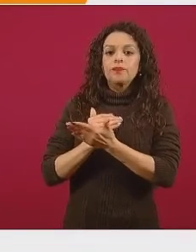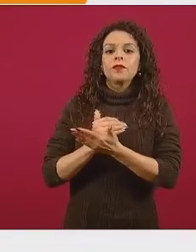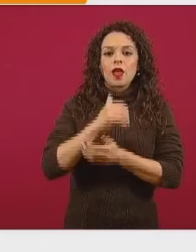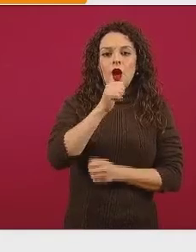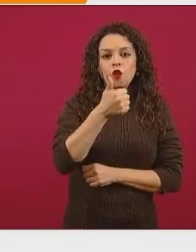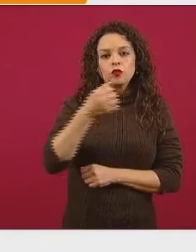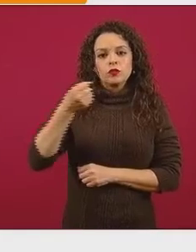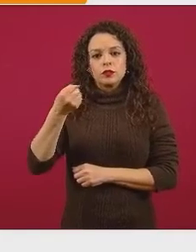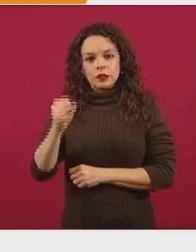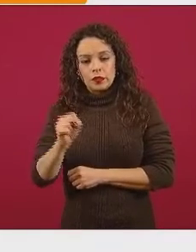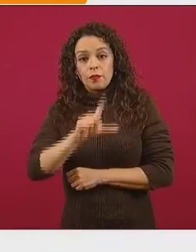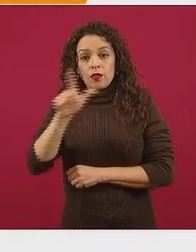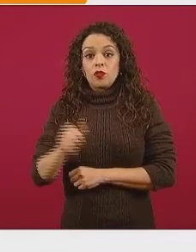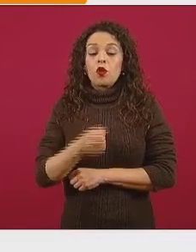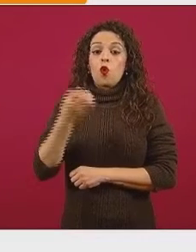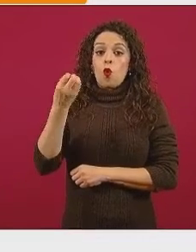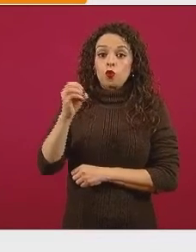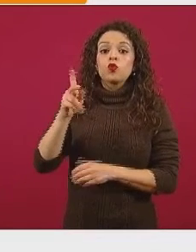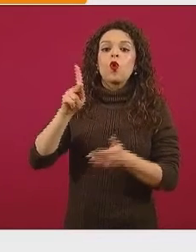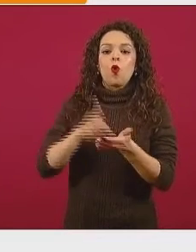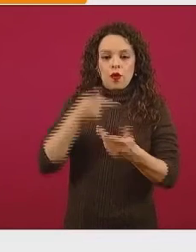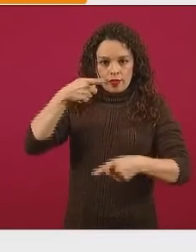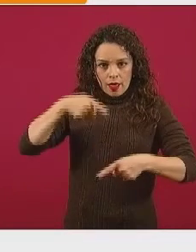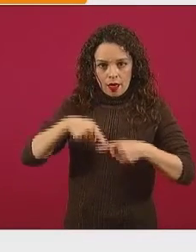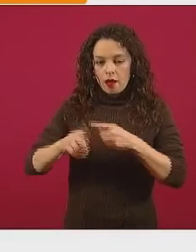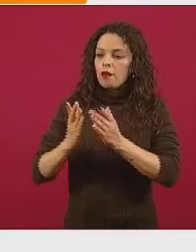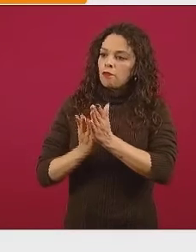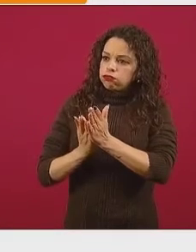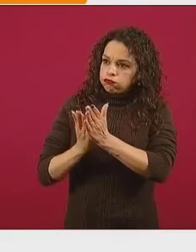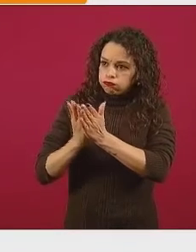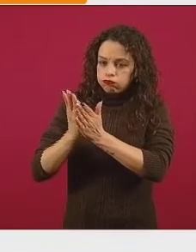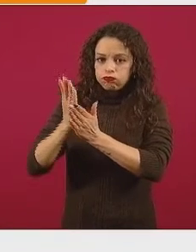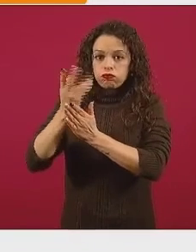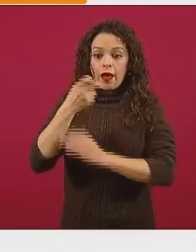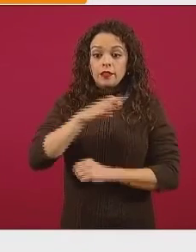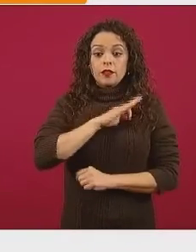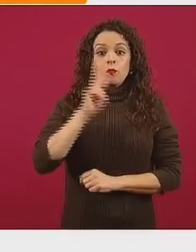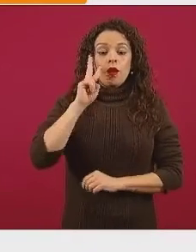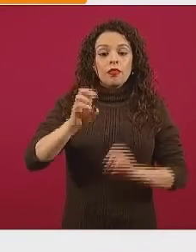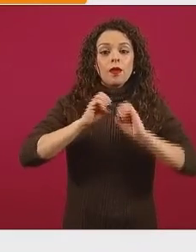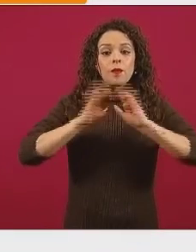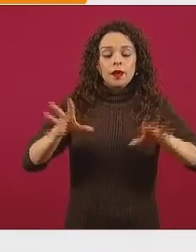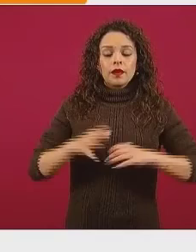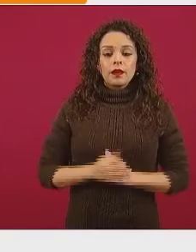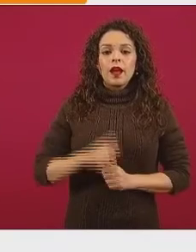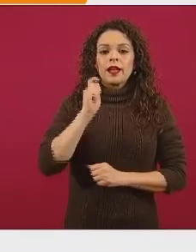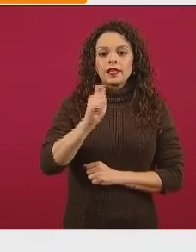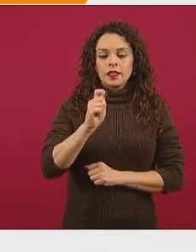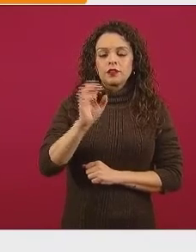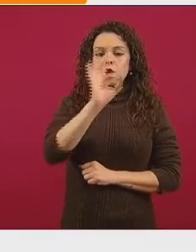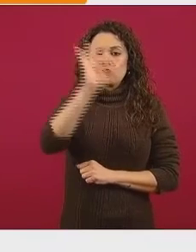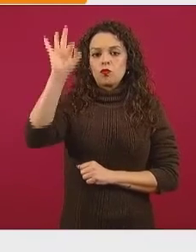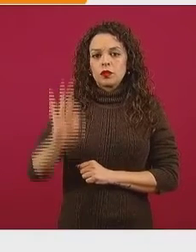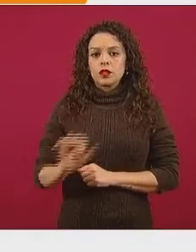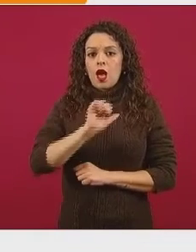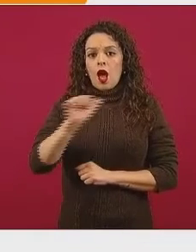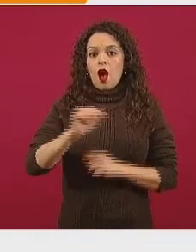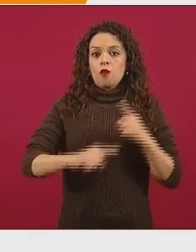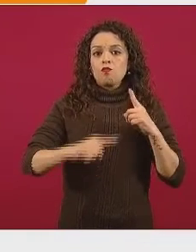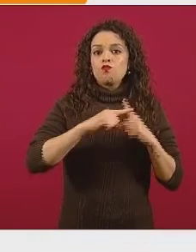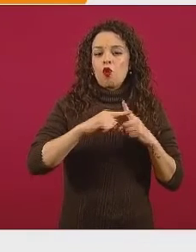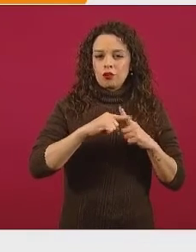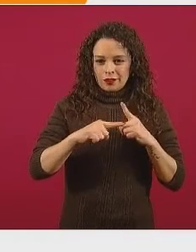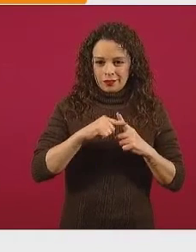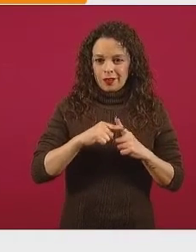octubre empezó a aumentar. Y lo que tenemos aquí sobre todo es el indicador del porcentaje de positividad, que lo mismo llegó a un